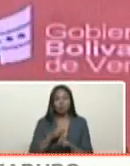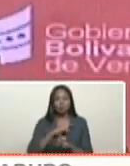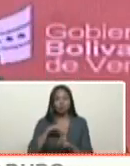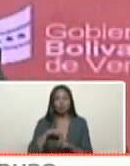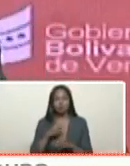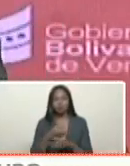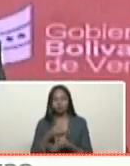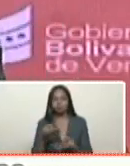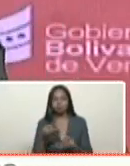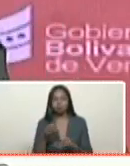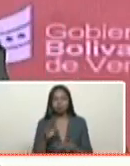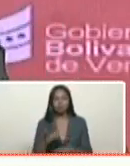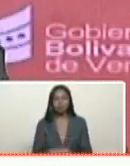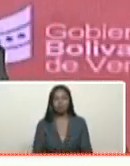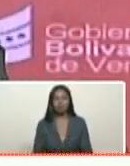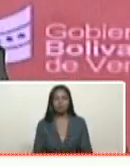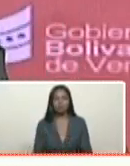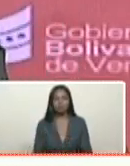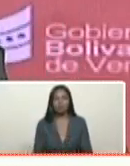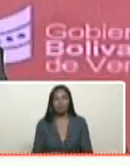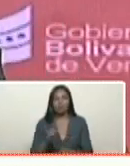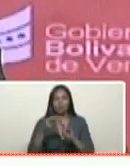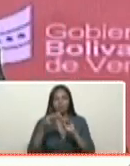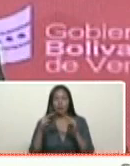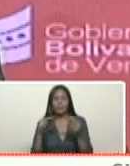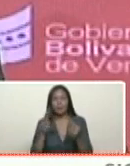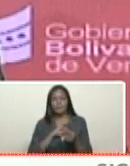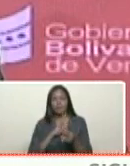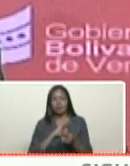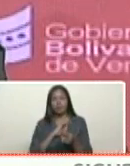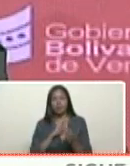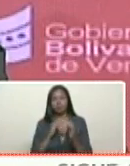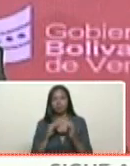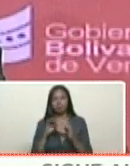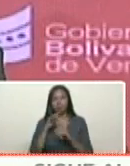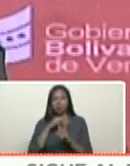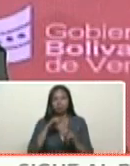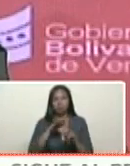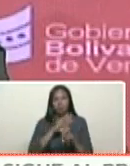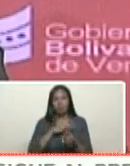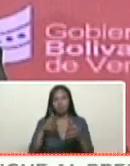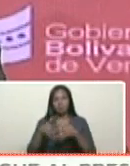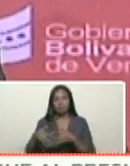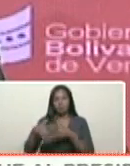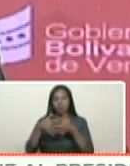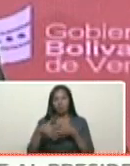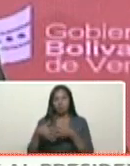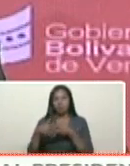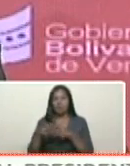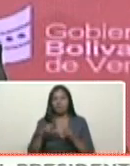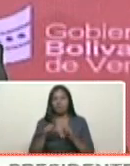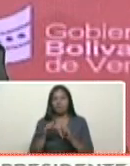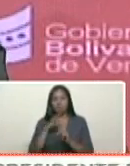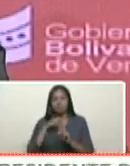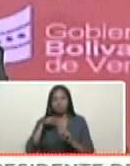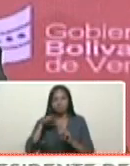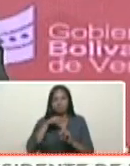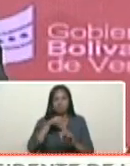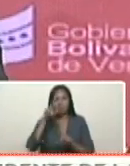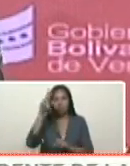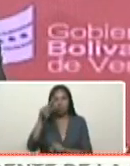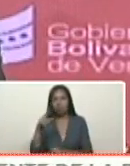tremenda por la paz y la estabilidad, una conspiración permanente del imperialismo, una conspiración de todos los